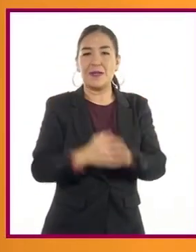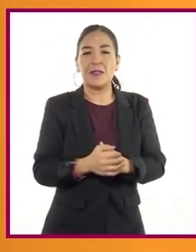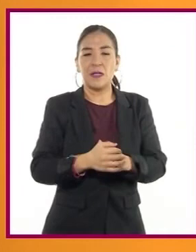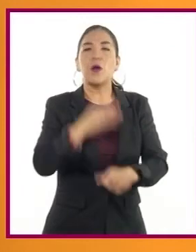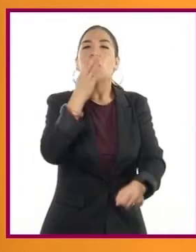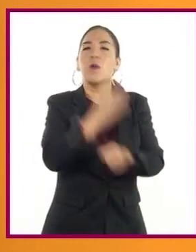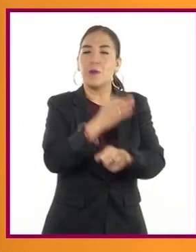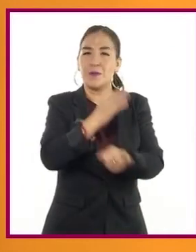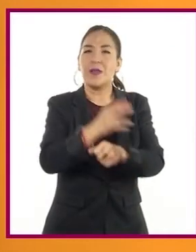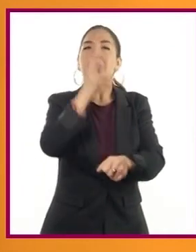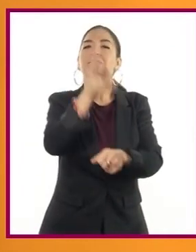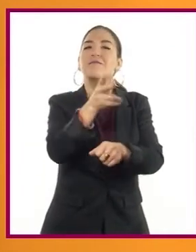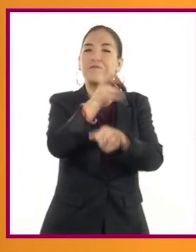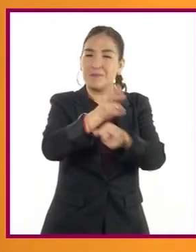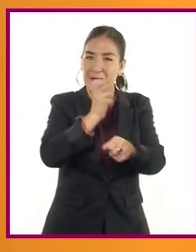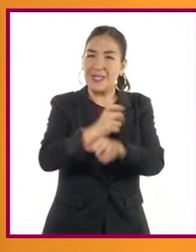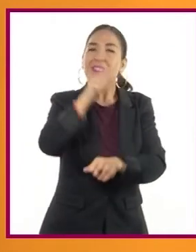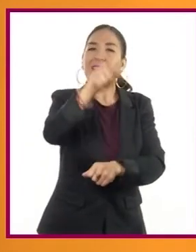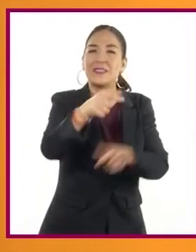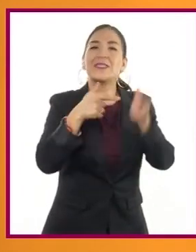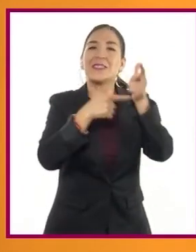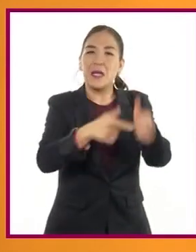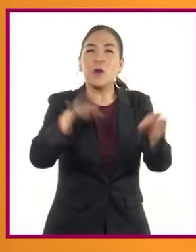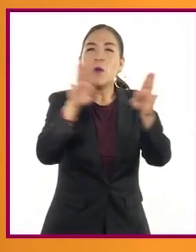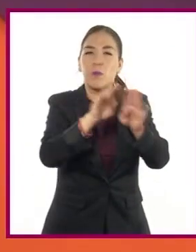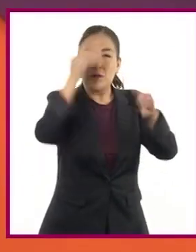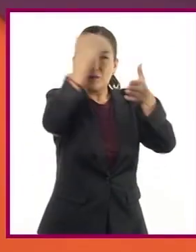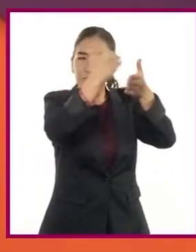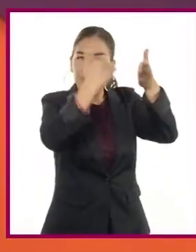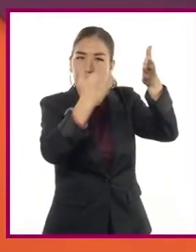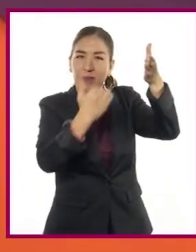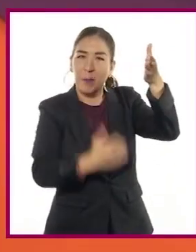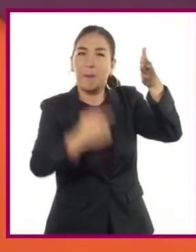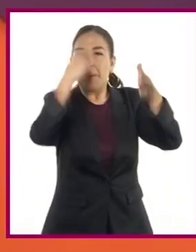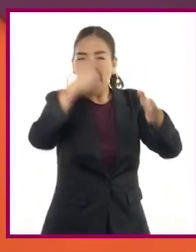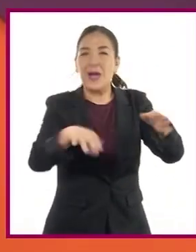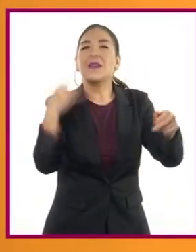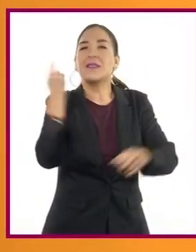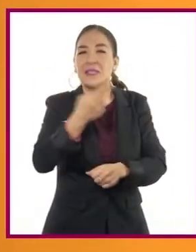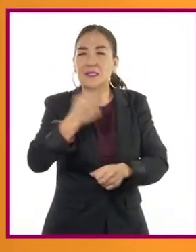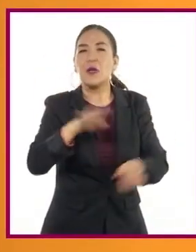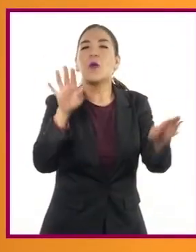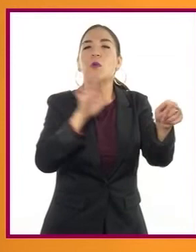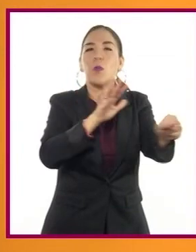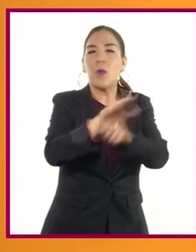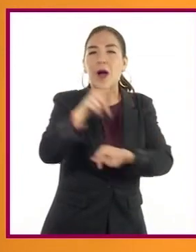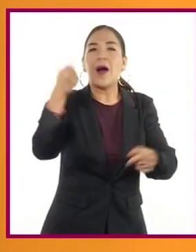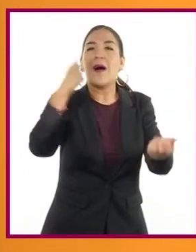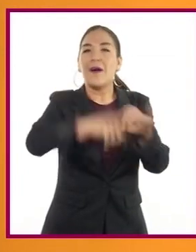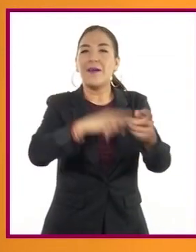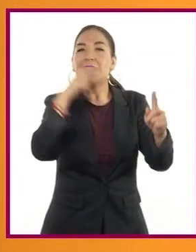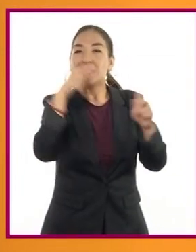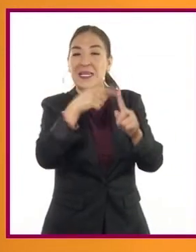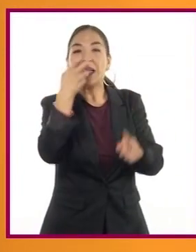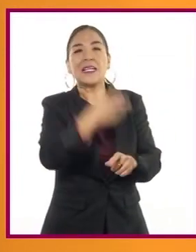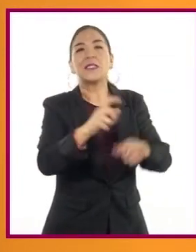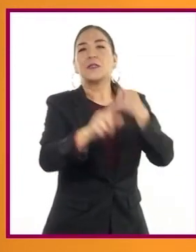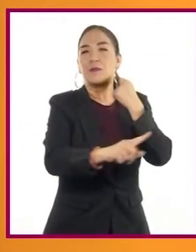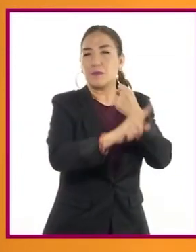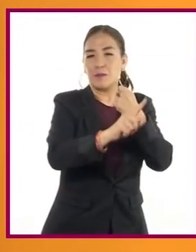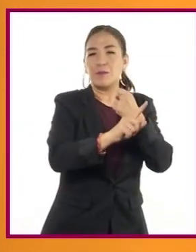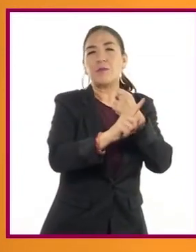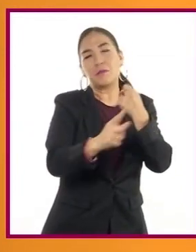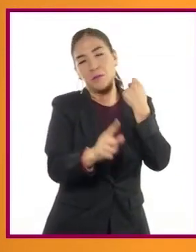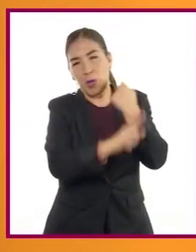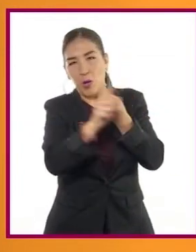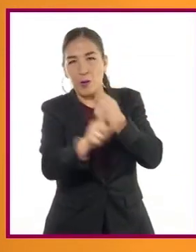Les invitamos a ir planteando las condiciones y requerimientos que identifican en esta situación o